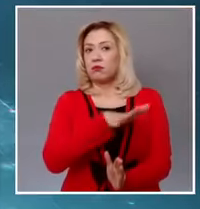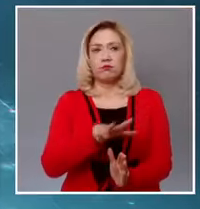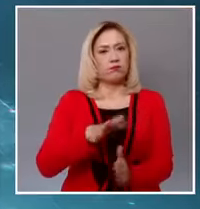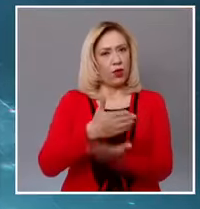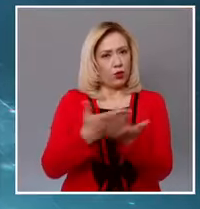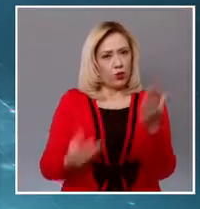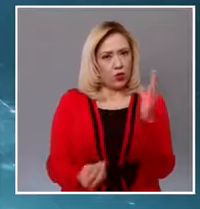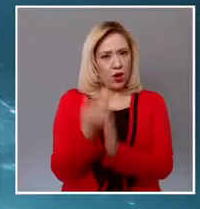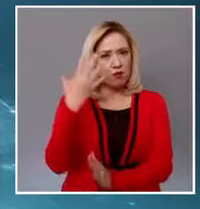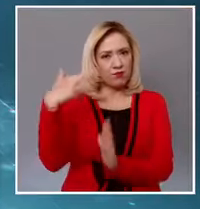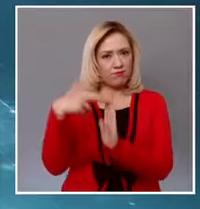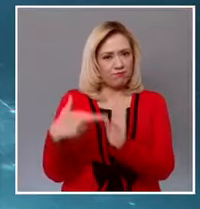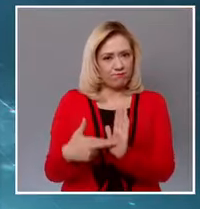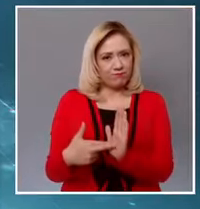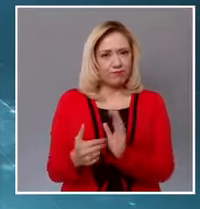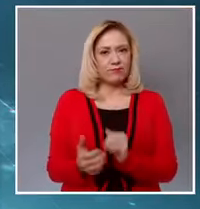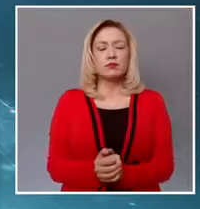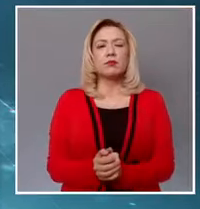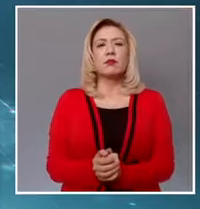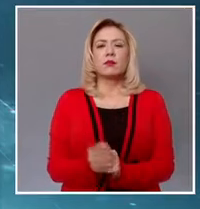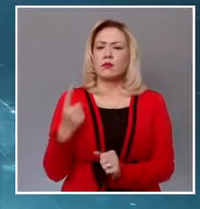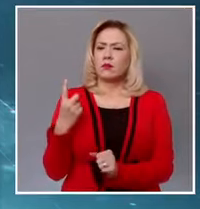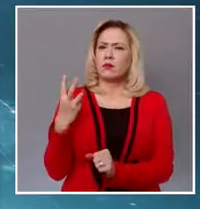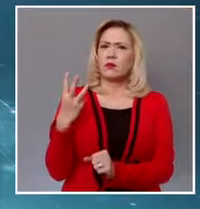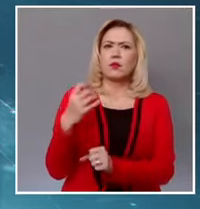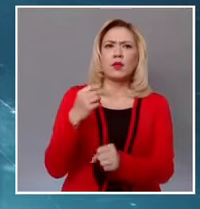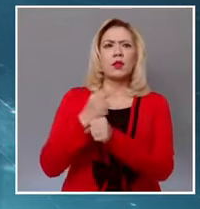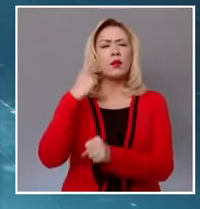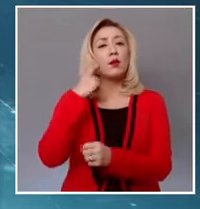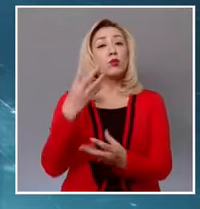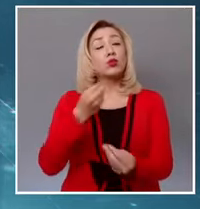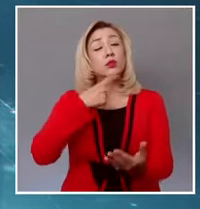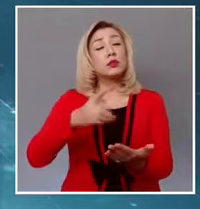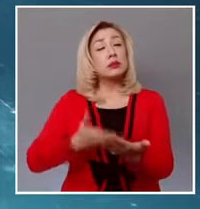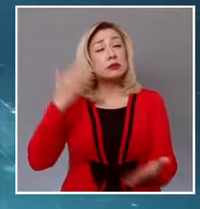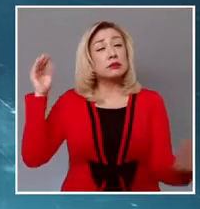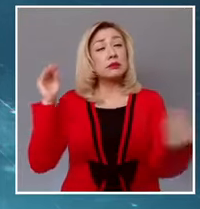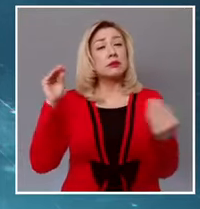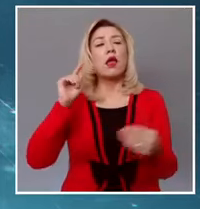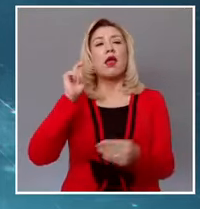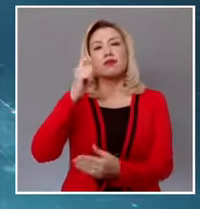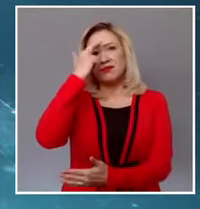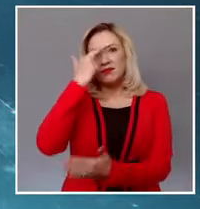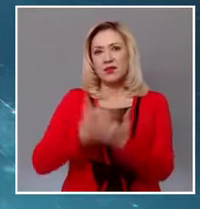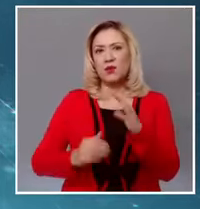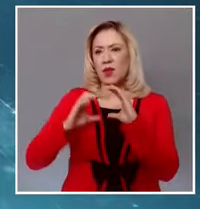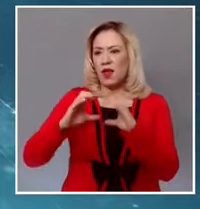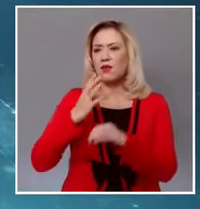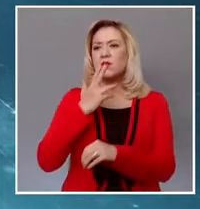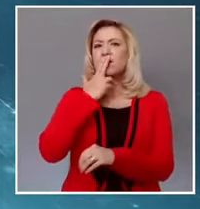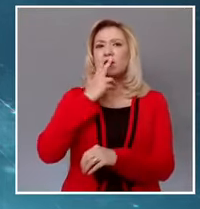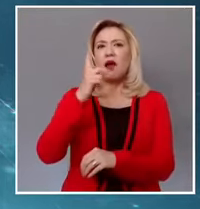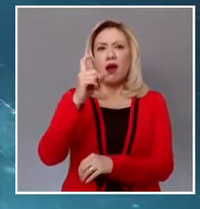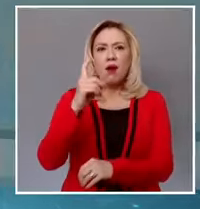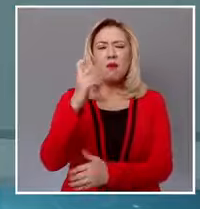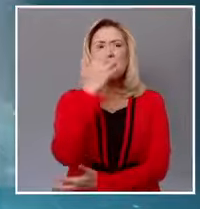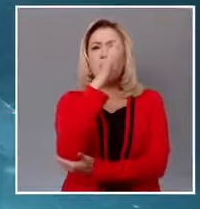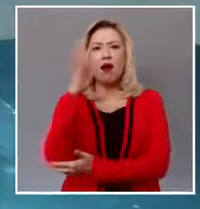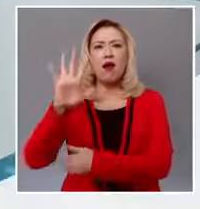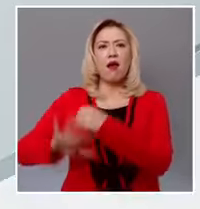En los últimos años han aumentado los litigios en los que se reclama la afectación al medio ambiente, reconocen personas